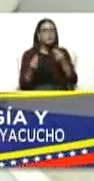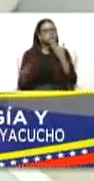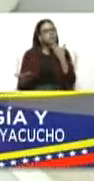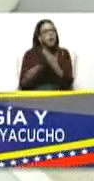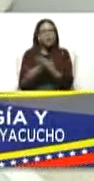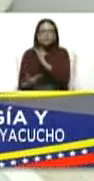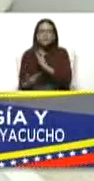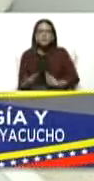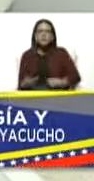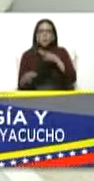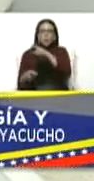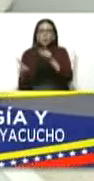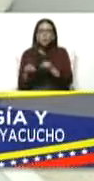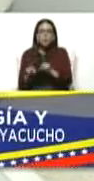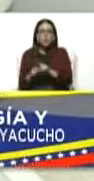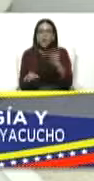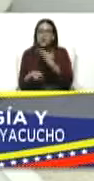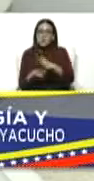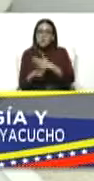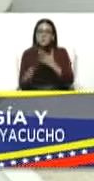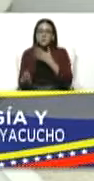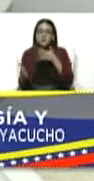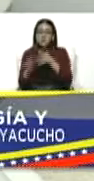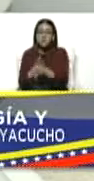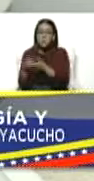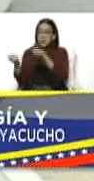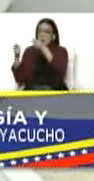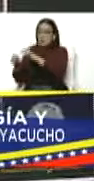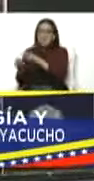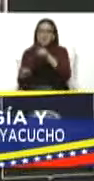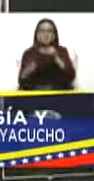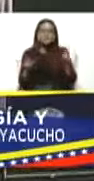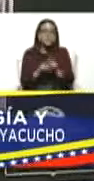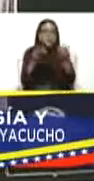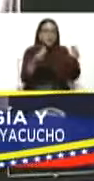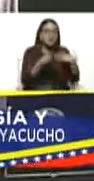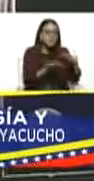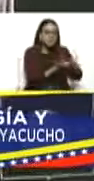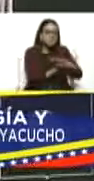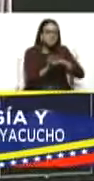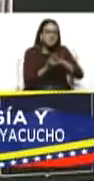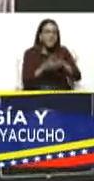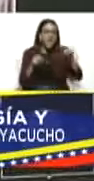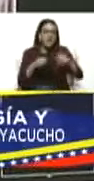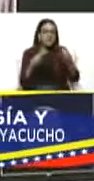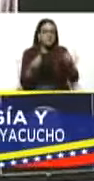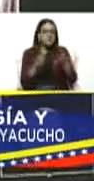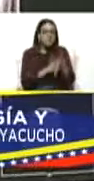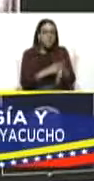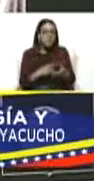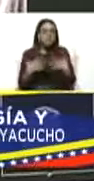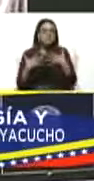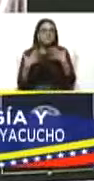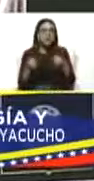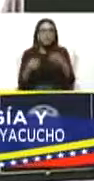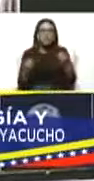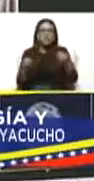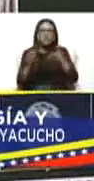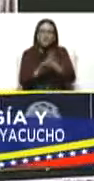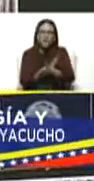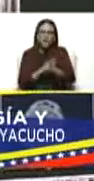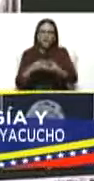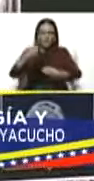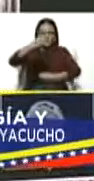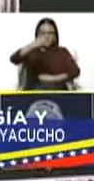con nuestra nueva área de sala de imagenología, que contará con un tomógrafo de última generación que